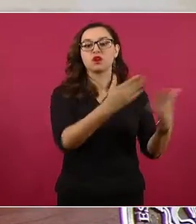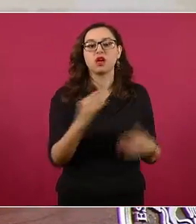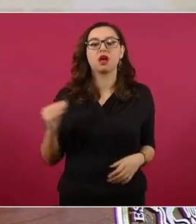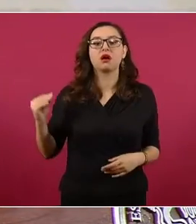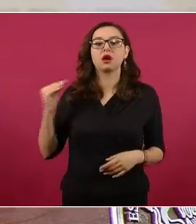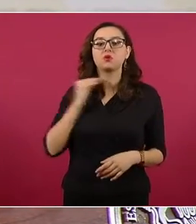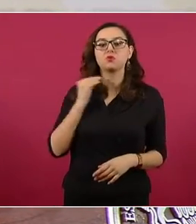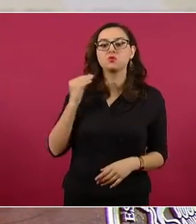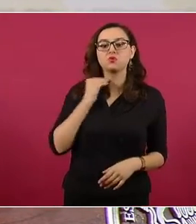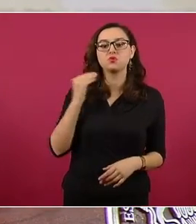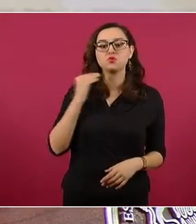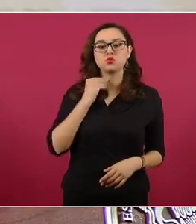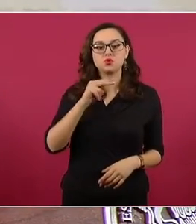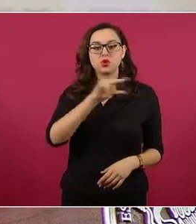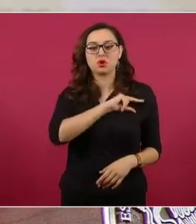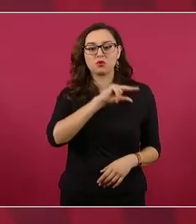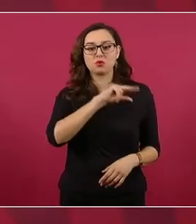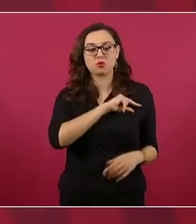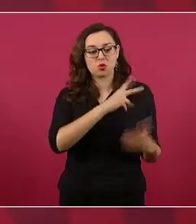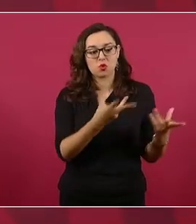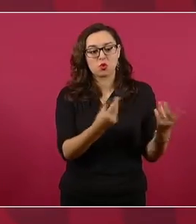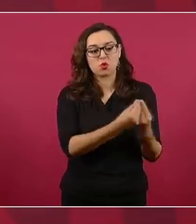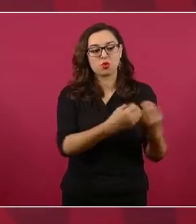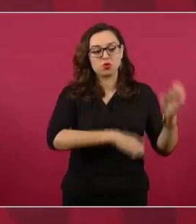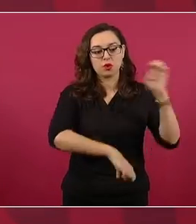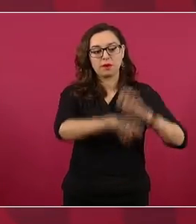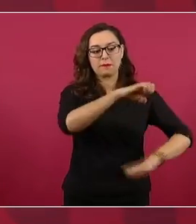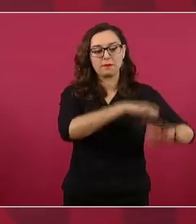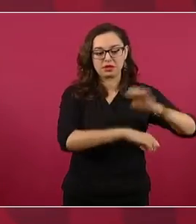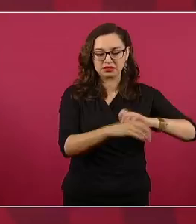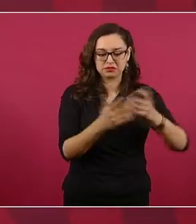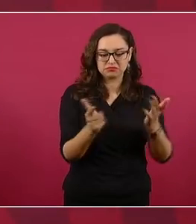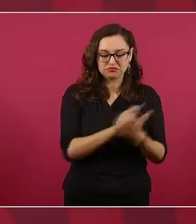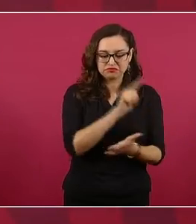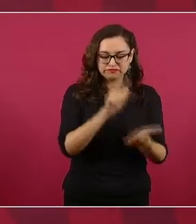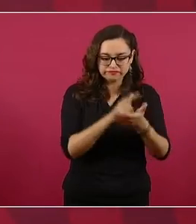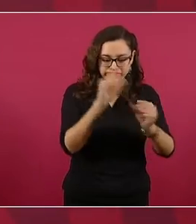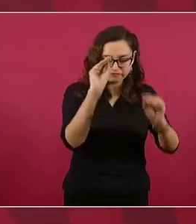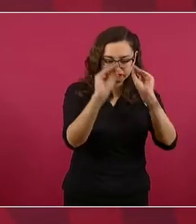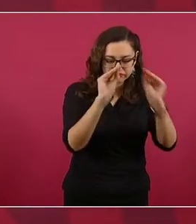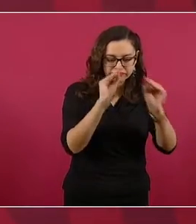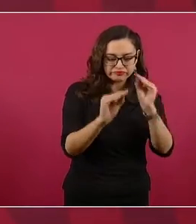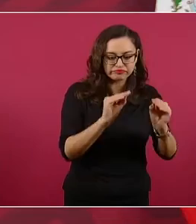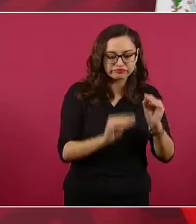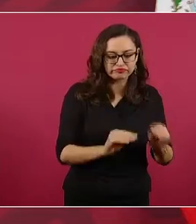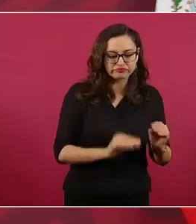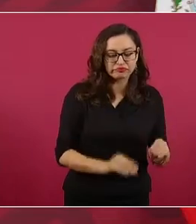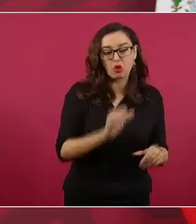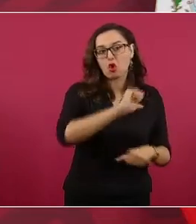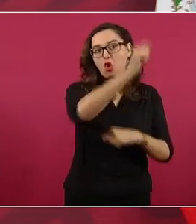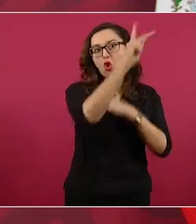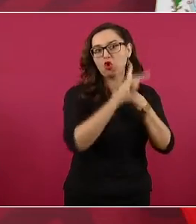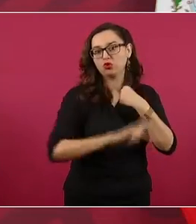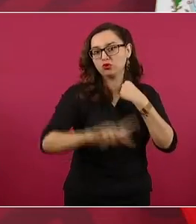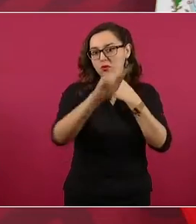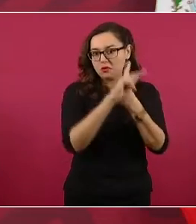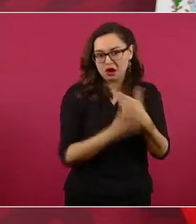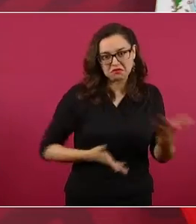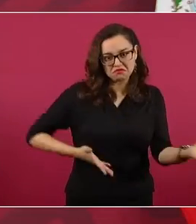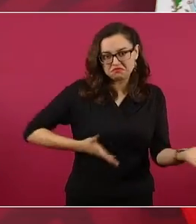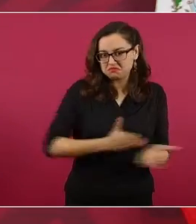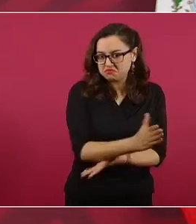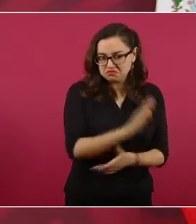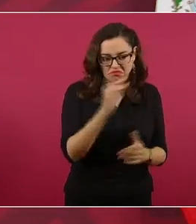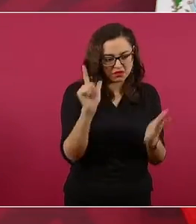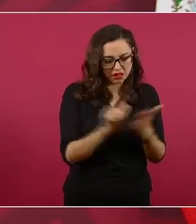¿sí?, los que elaboraban las leyes durante todo el periodo neoliberal, y extranjeros